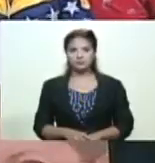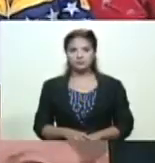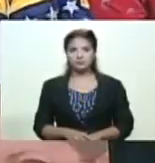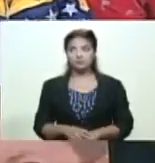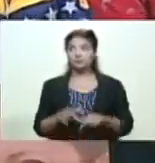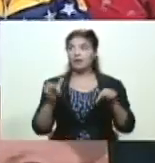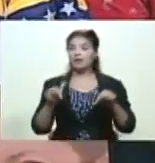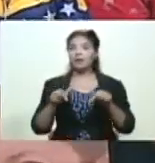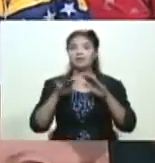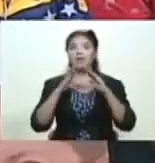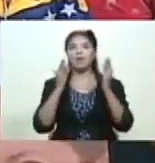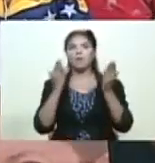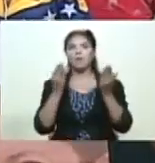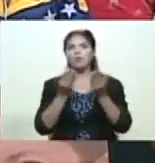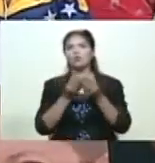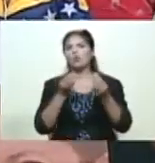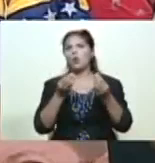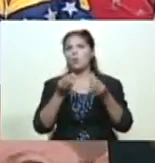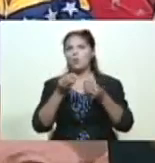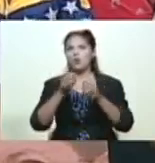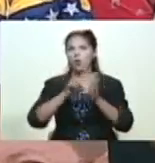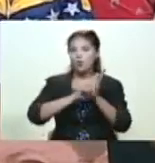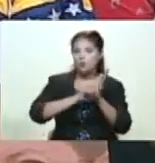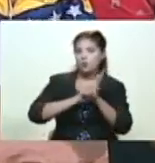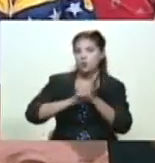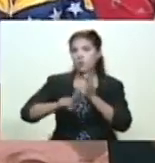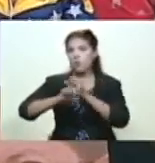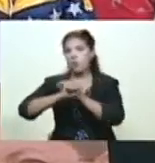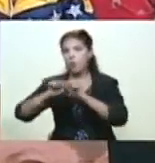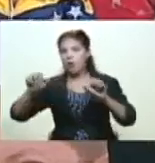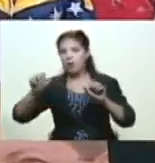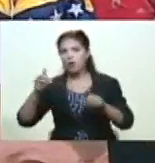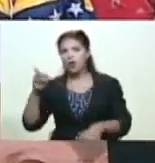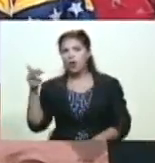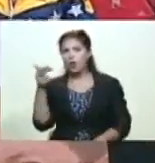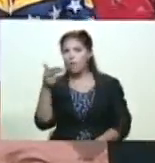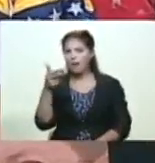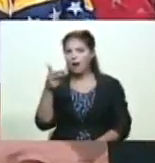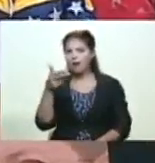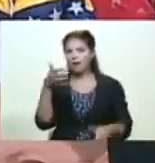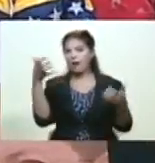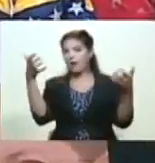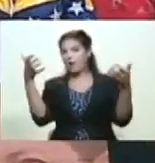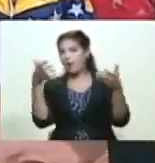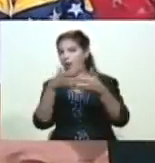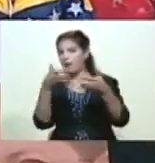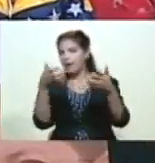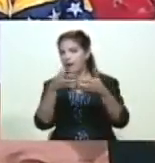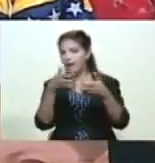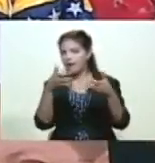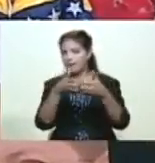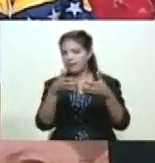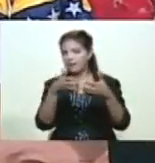los asuntos no se resuelven con bombas, con balas, con guerras.